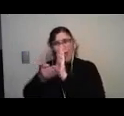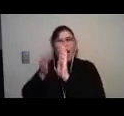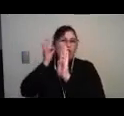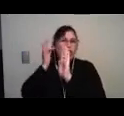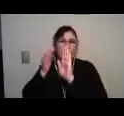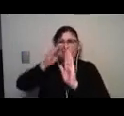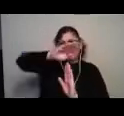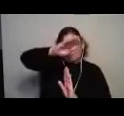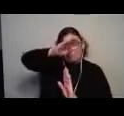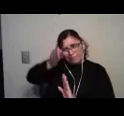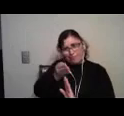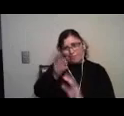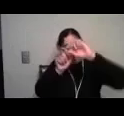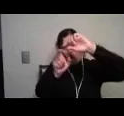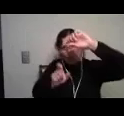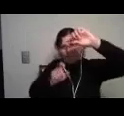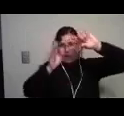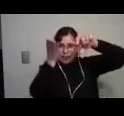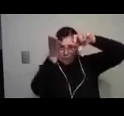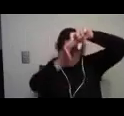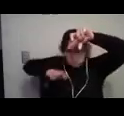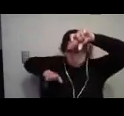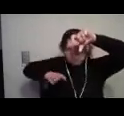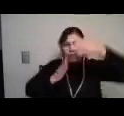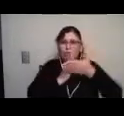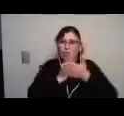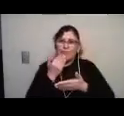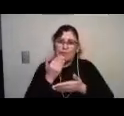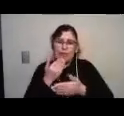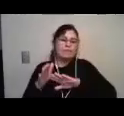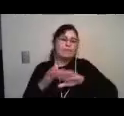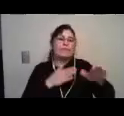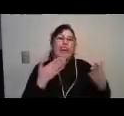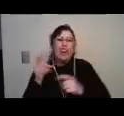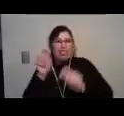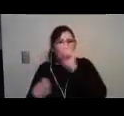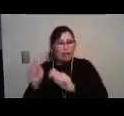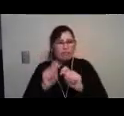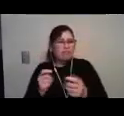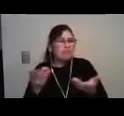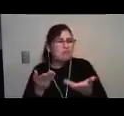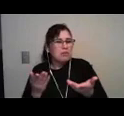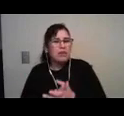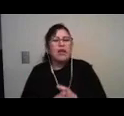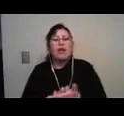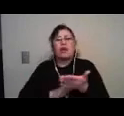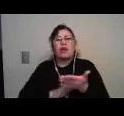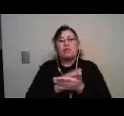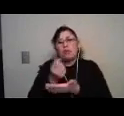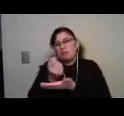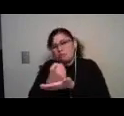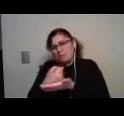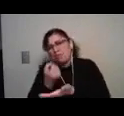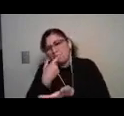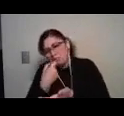compresión del nervio ciático. La terapéutica está representada básicamente por el dolor, disminuir la inflamación con los fármacos de los